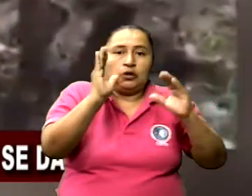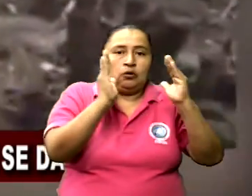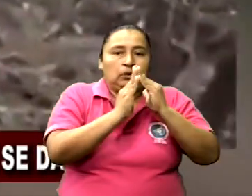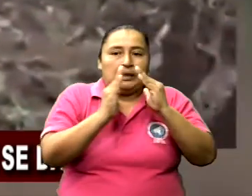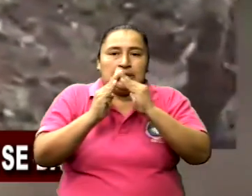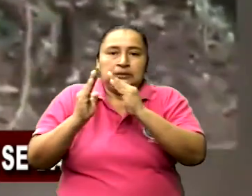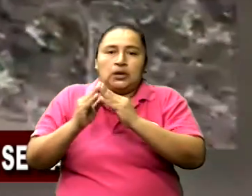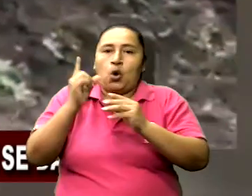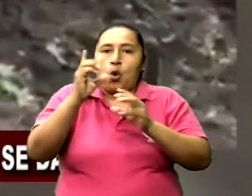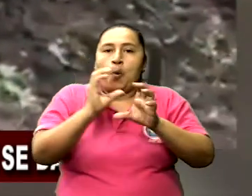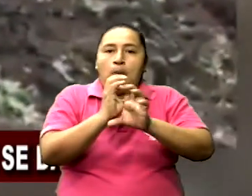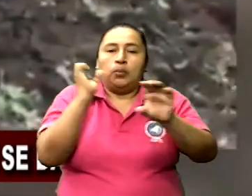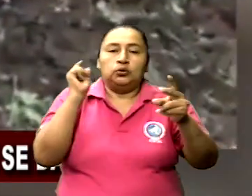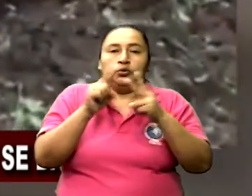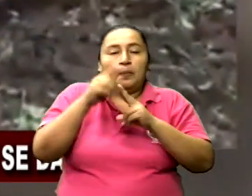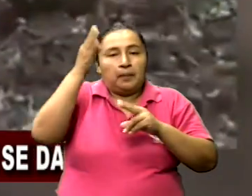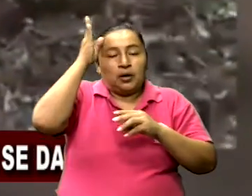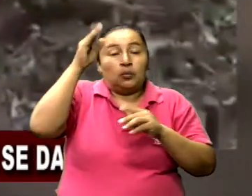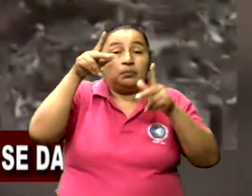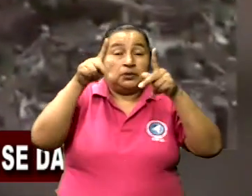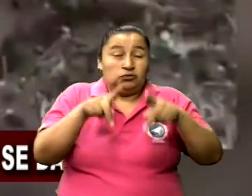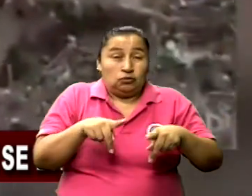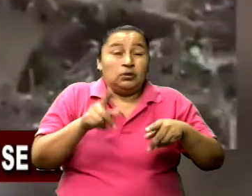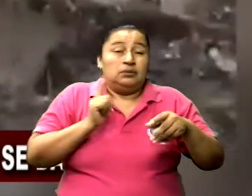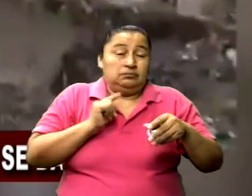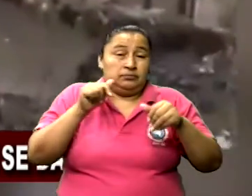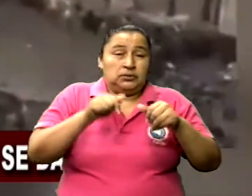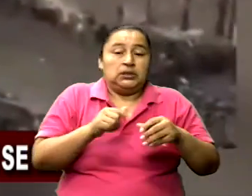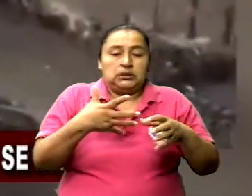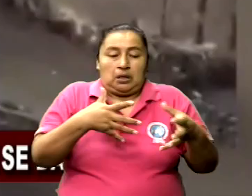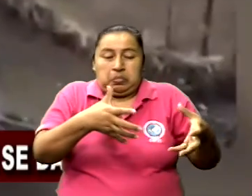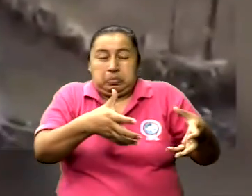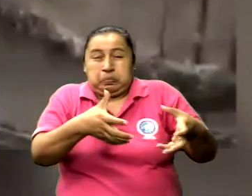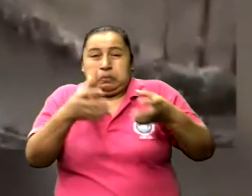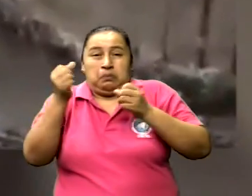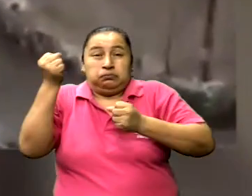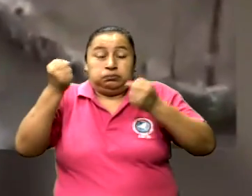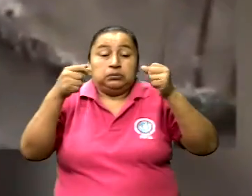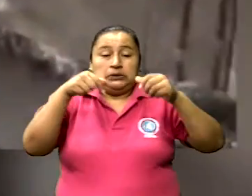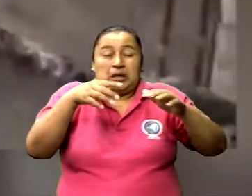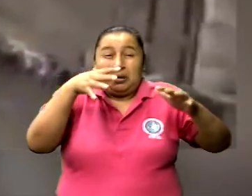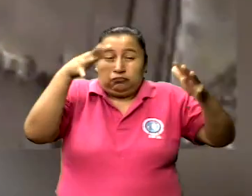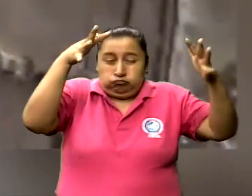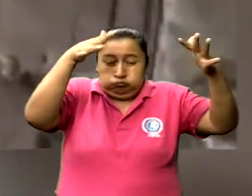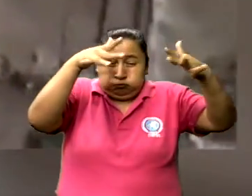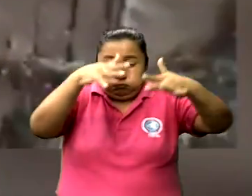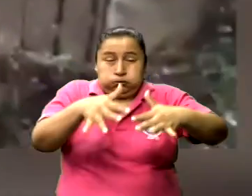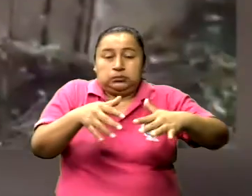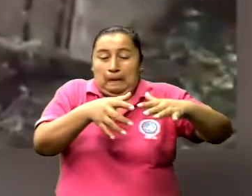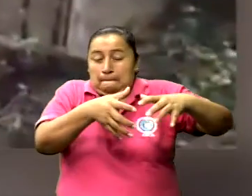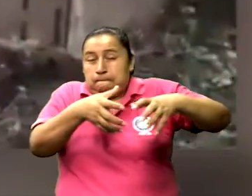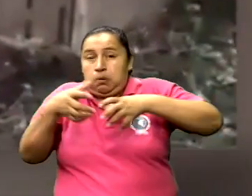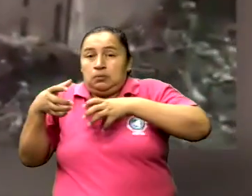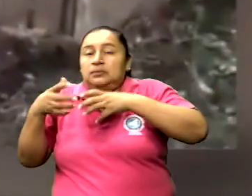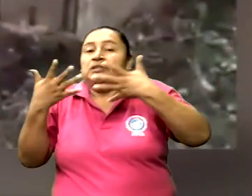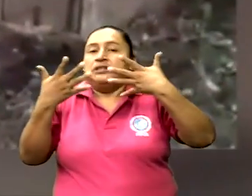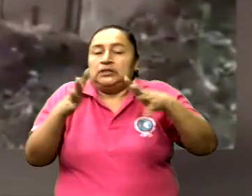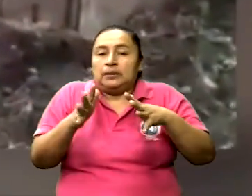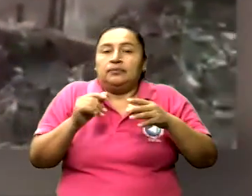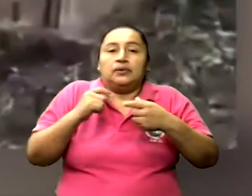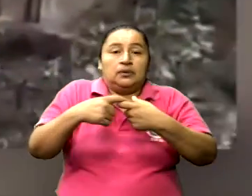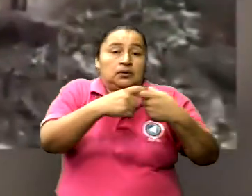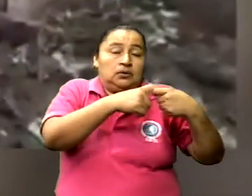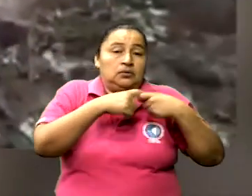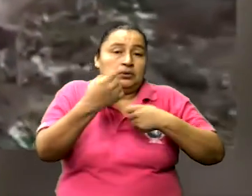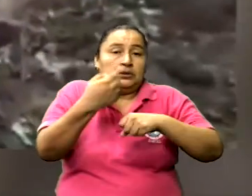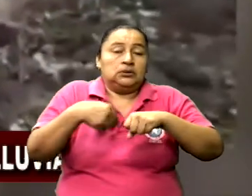un autobús y un microbús con pasajeros, y se liberó un camión que había quedado bajo toneladas de tierra. La Coordinadora Nacional